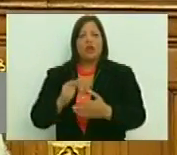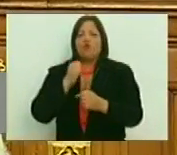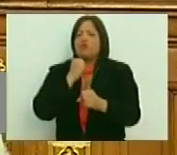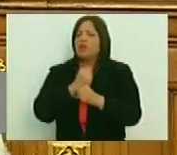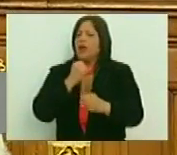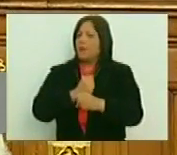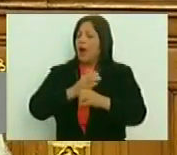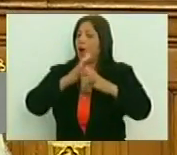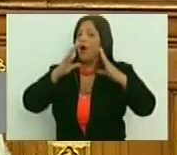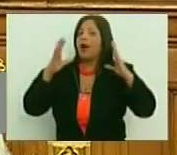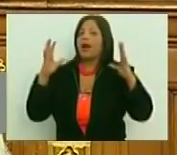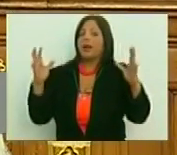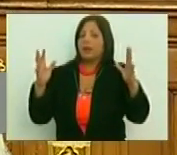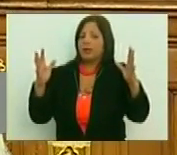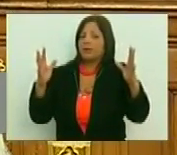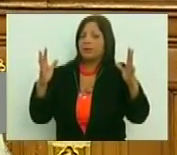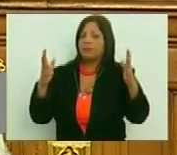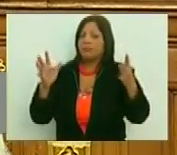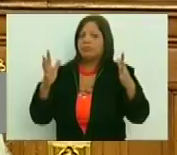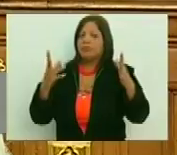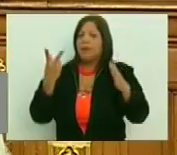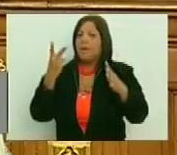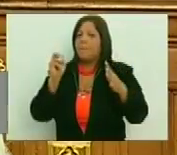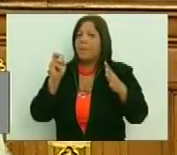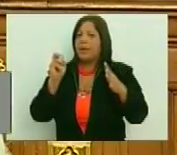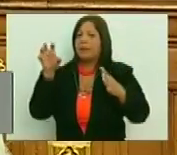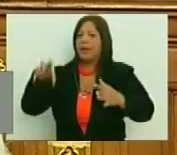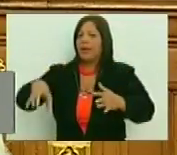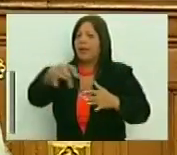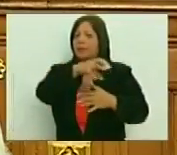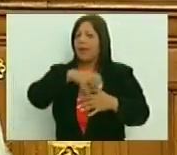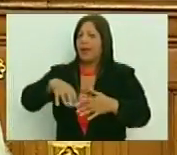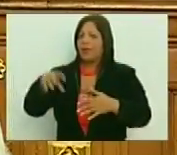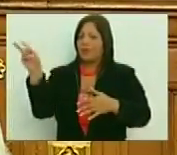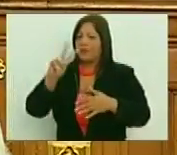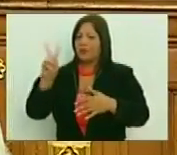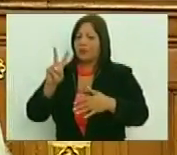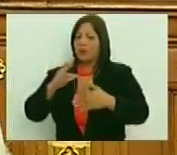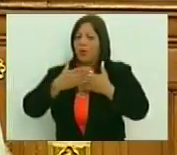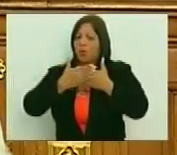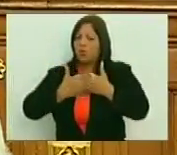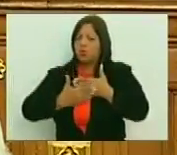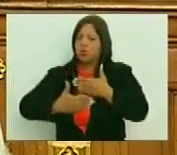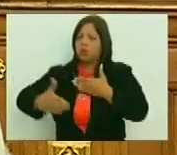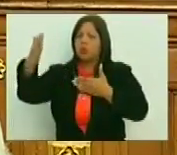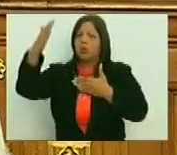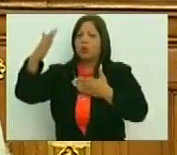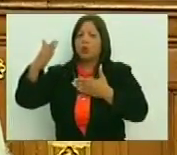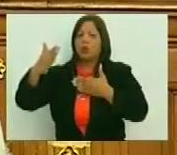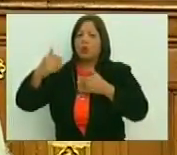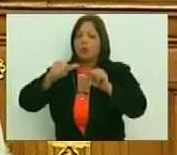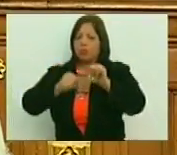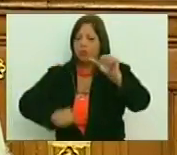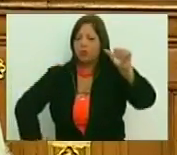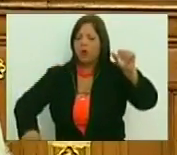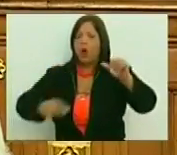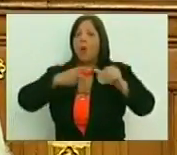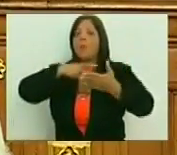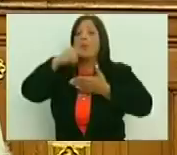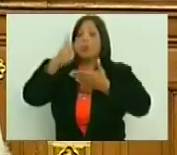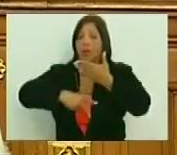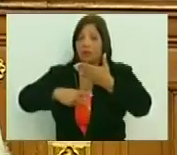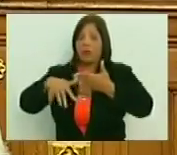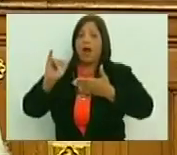trabajo en por lo menos 20 estados del país, larguísimo, con proyectos